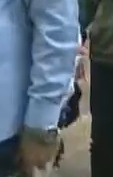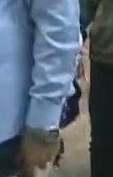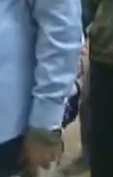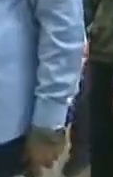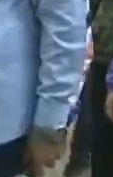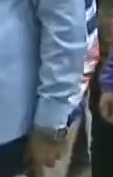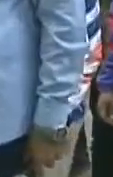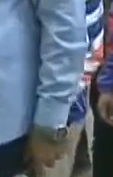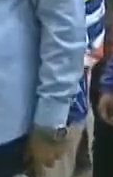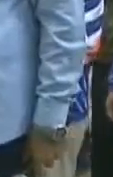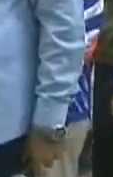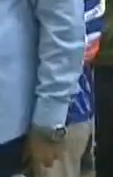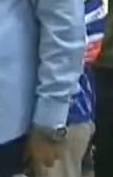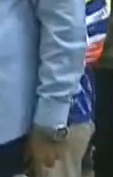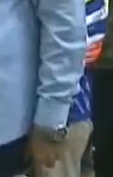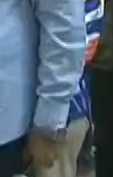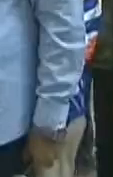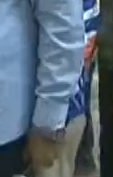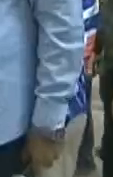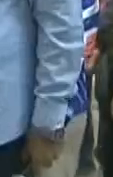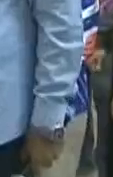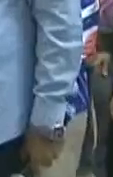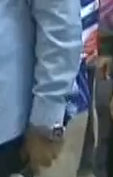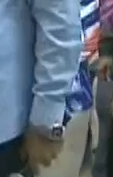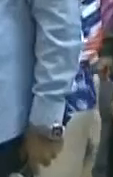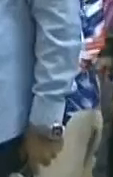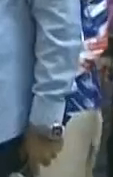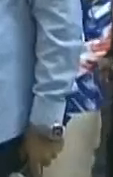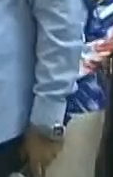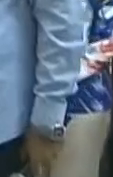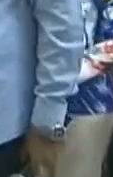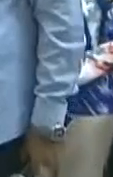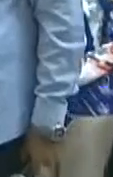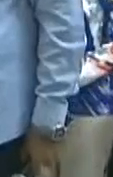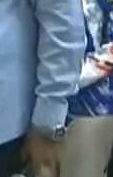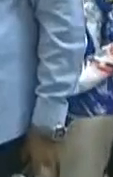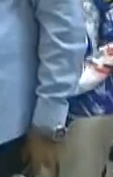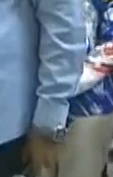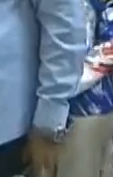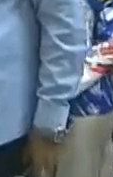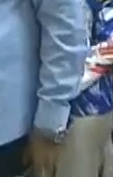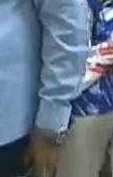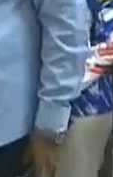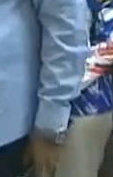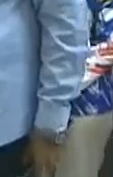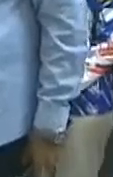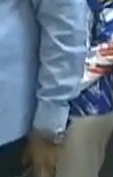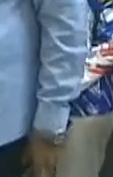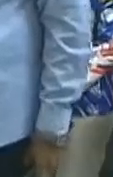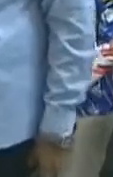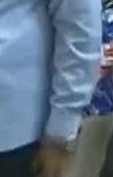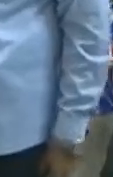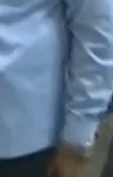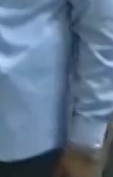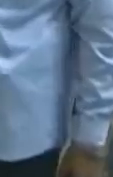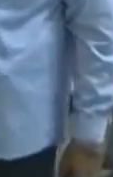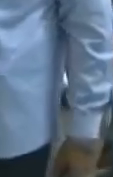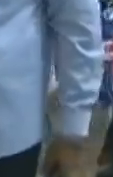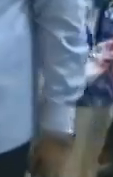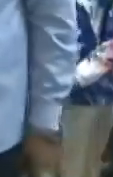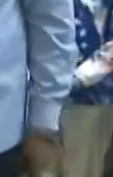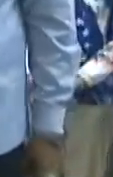Maduro, continúa su peregrinar por la paz y la esperanza en el estado Anzoátegui. El jefe de Estado inaugura el Centro Materno Infantil Ciudad